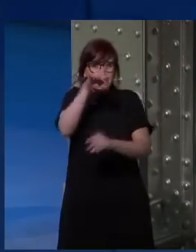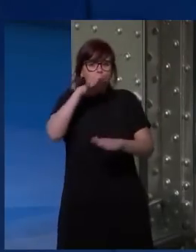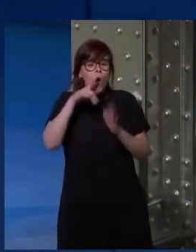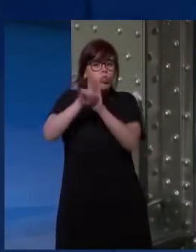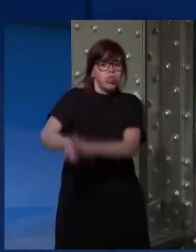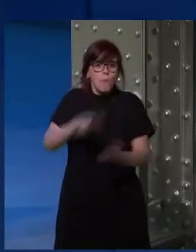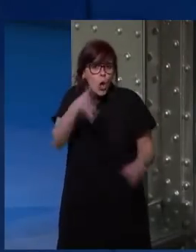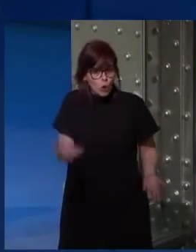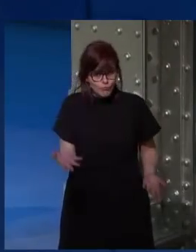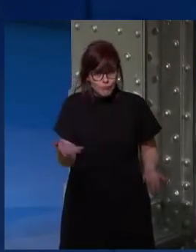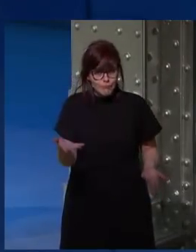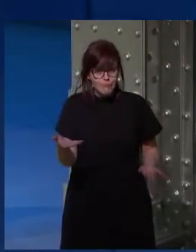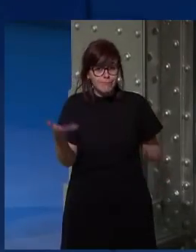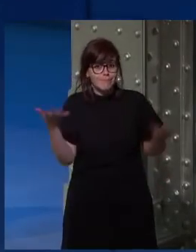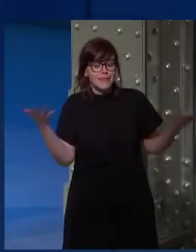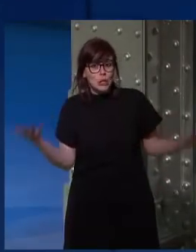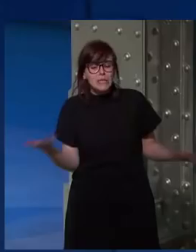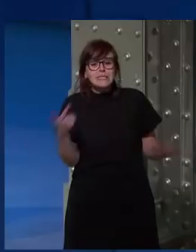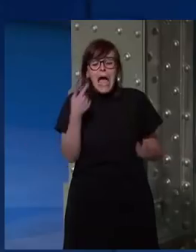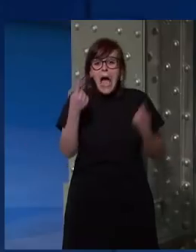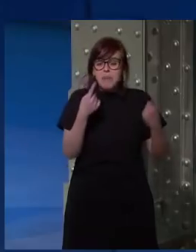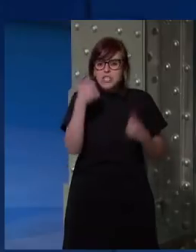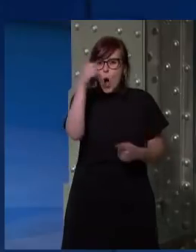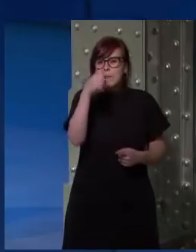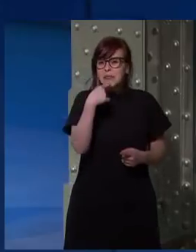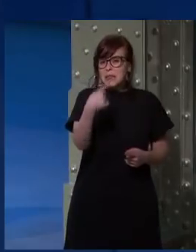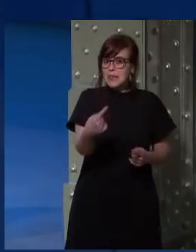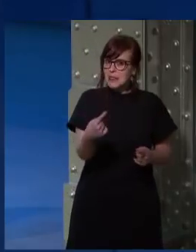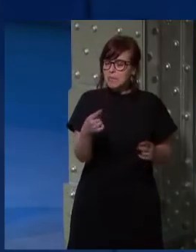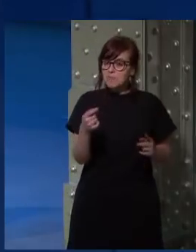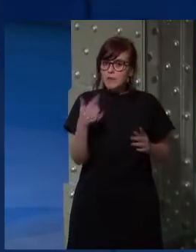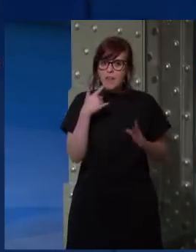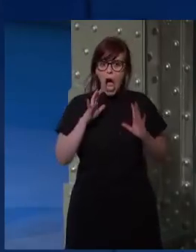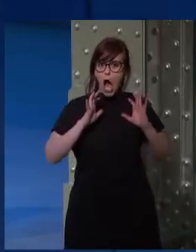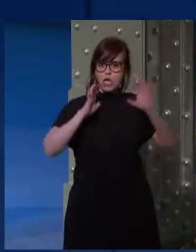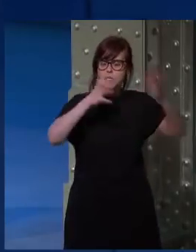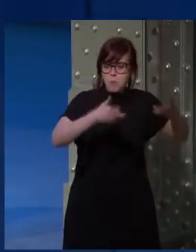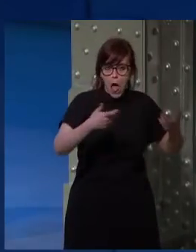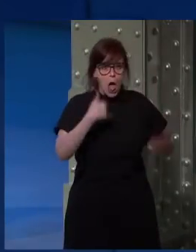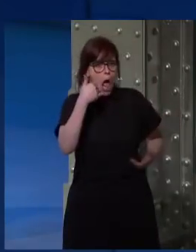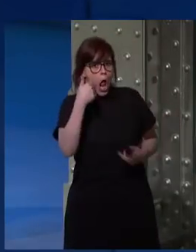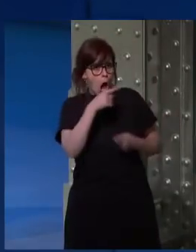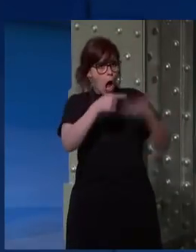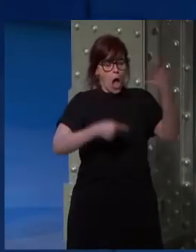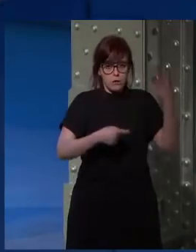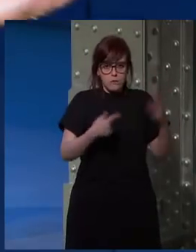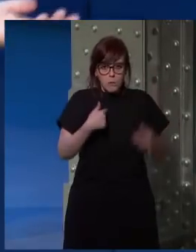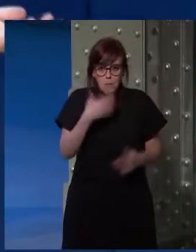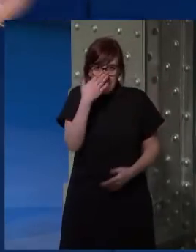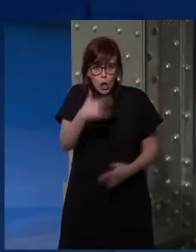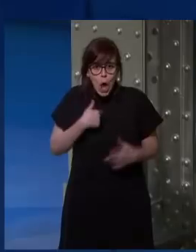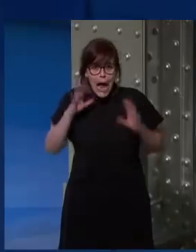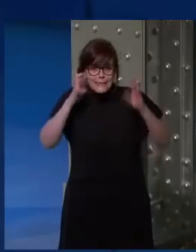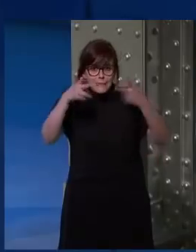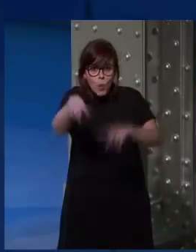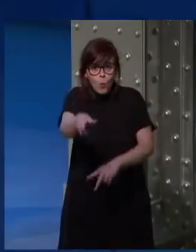yo creo que, ya digo, a mí cuando algún hombre te dice esto, es que la agresividad, tal, yo nunca he sido agresiva, o sea, y vamos, yo y creo que